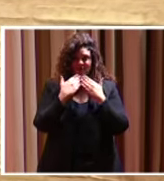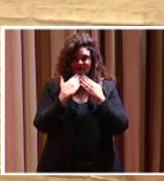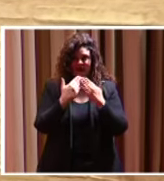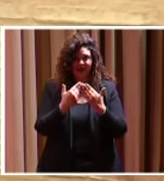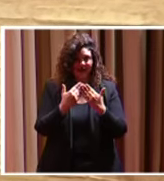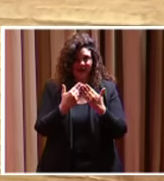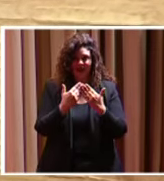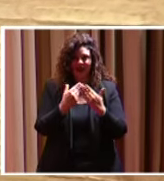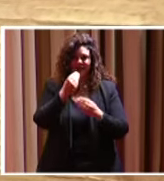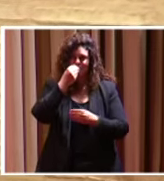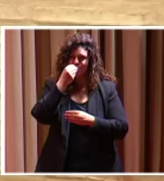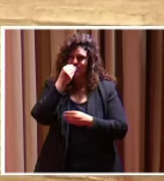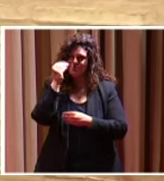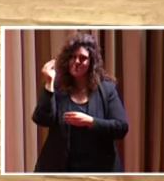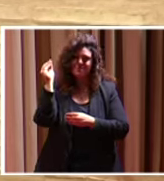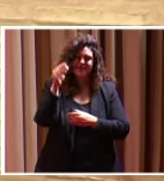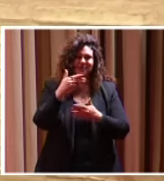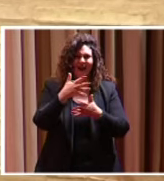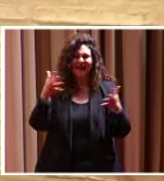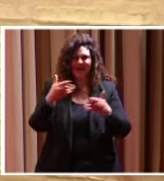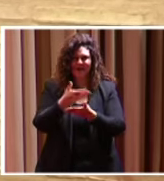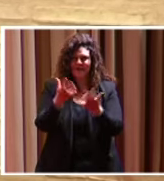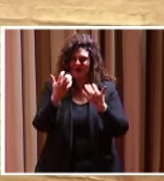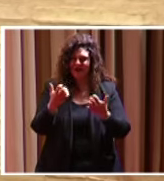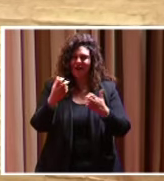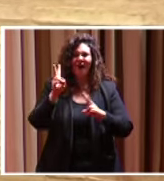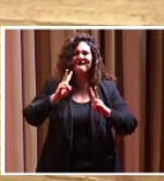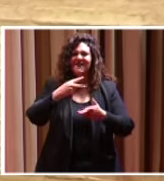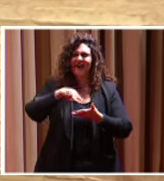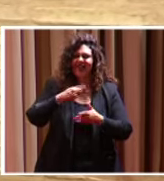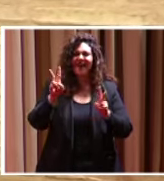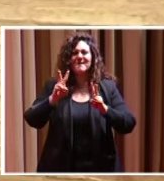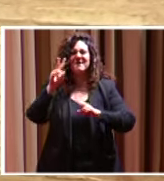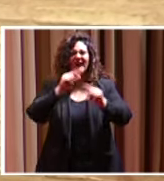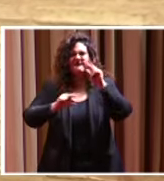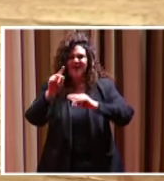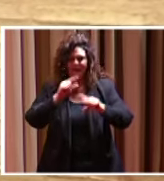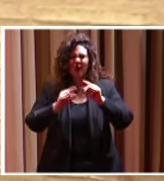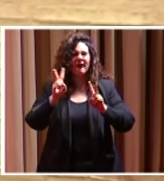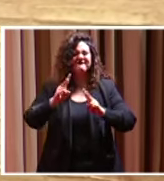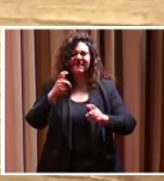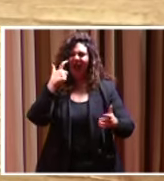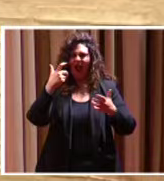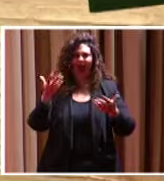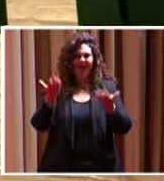Muchísimas gracias y un beso muy grande a todos. Viva la danza, viva el flamenco y viva el arte.